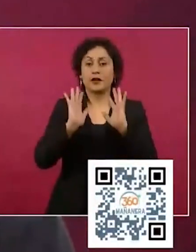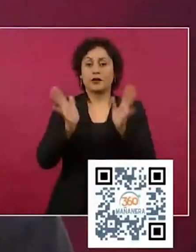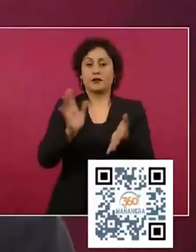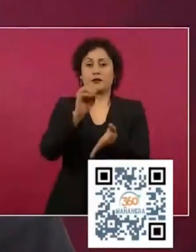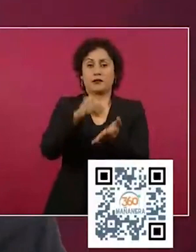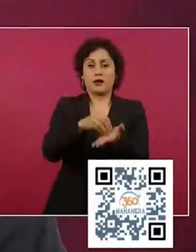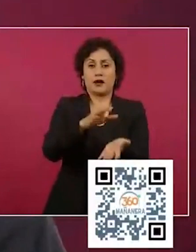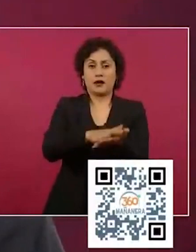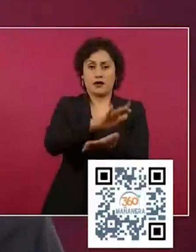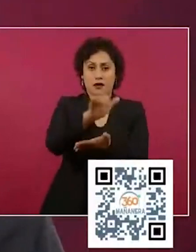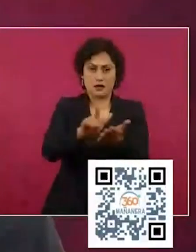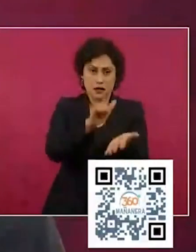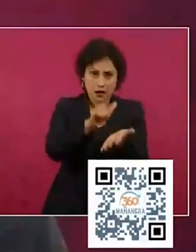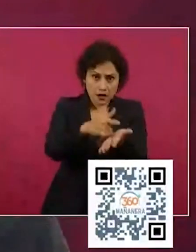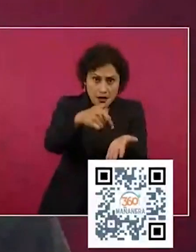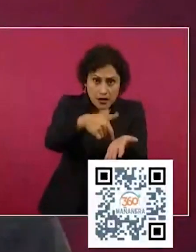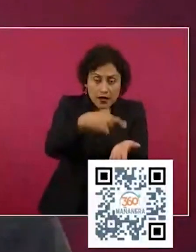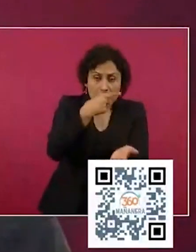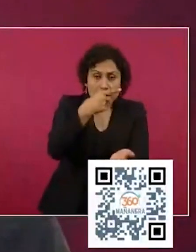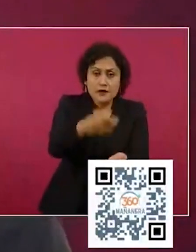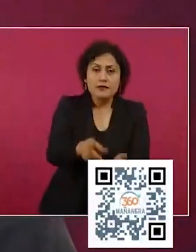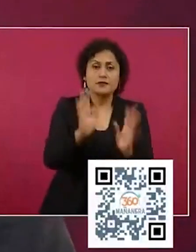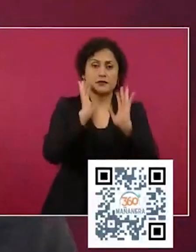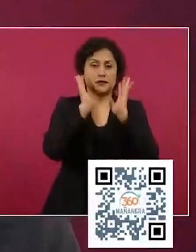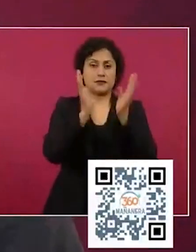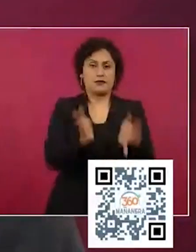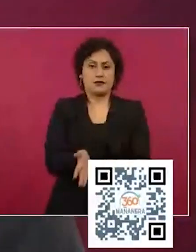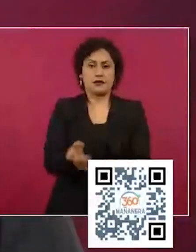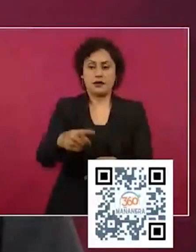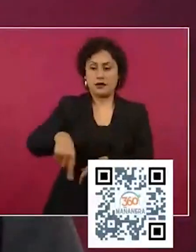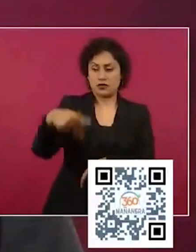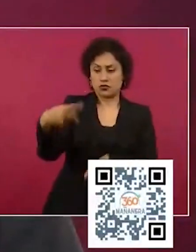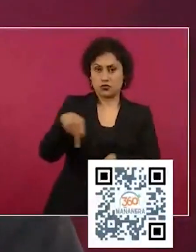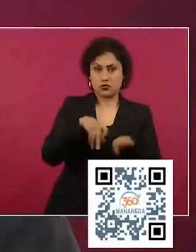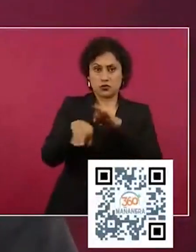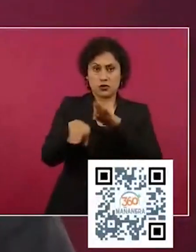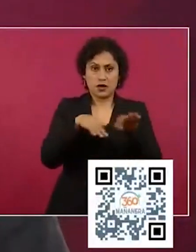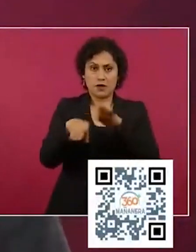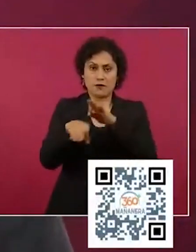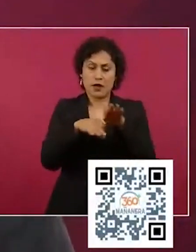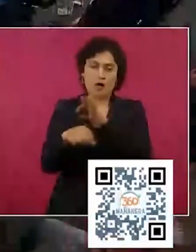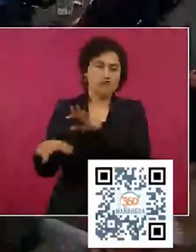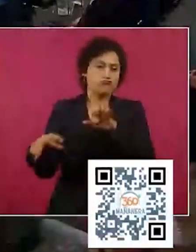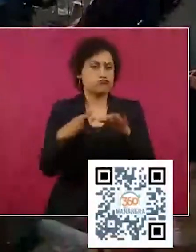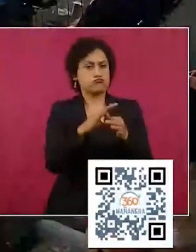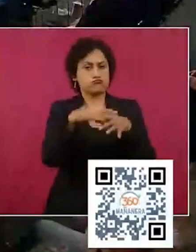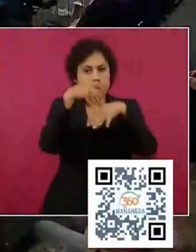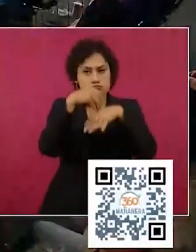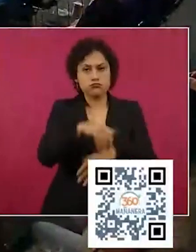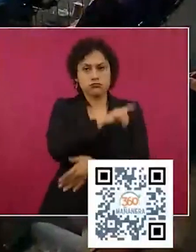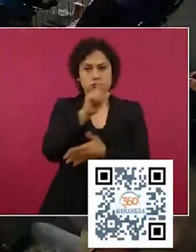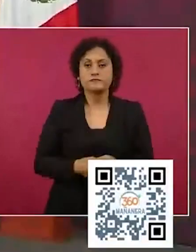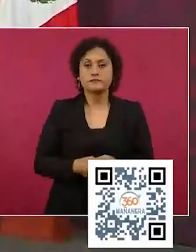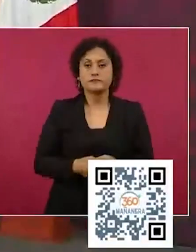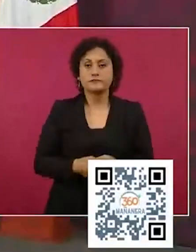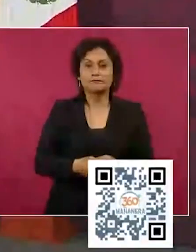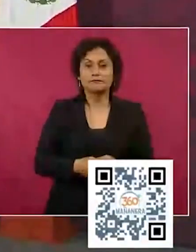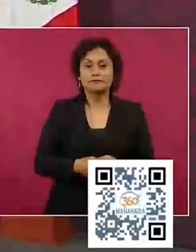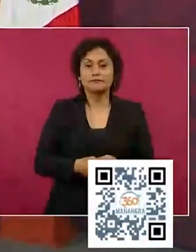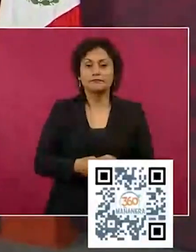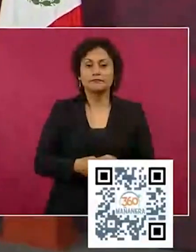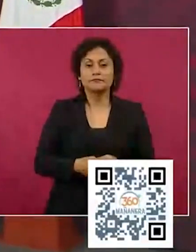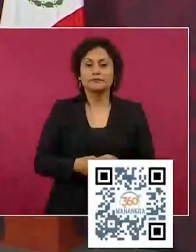la con esta iniciativa la actividad de la industria Minera se reduce